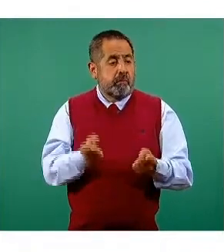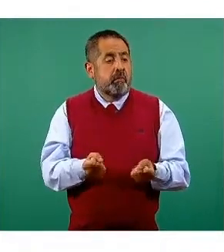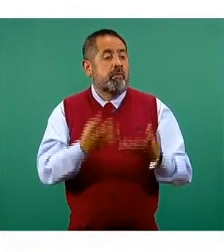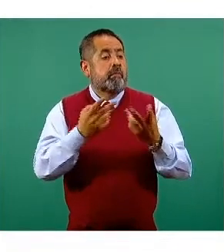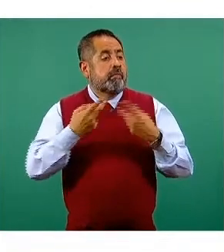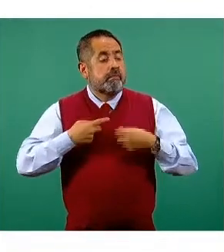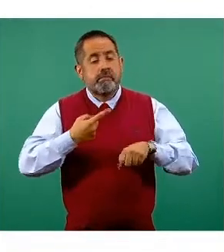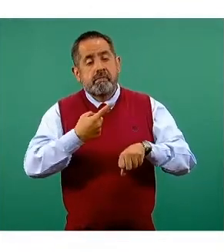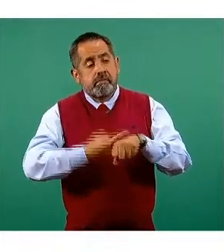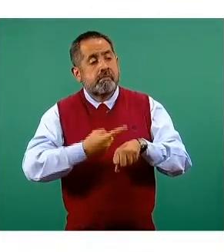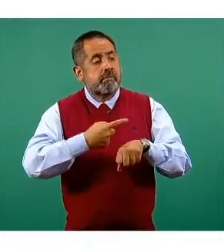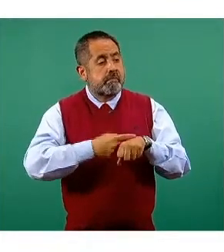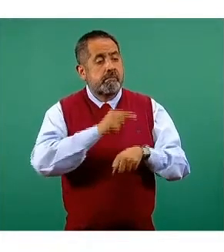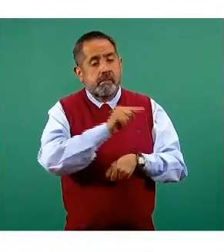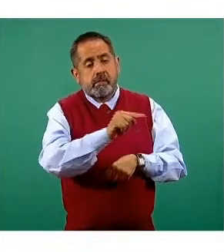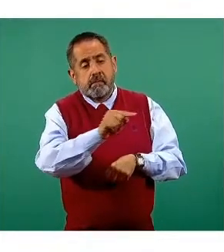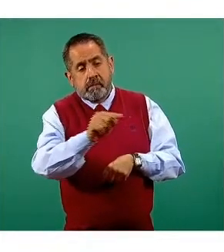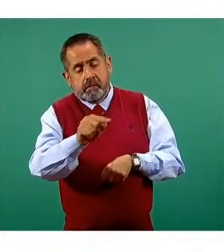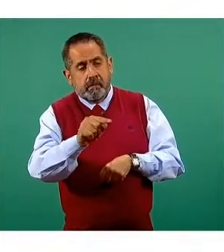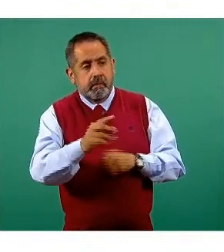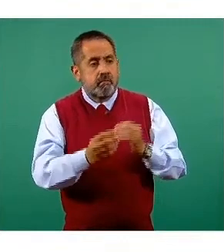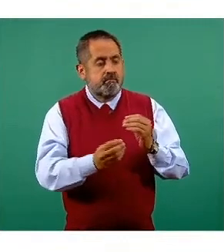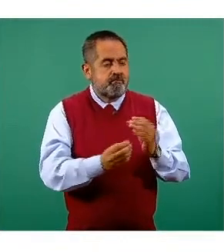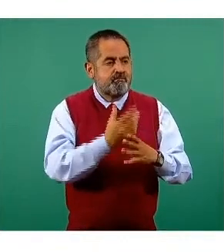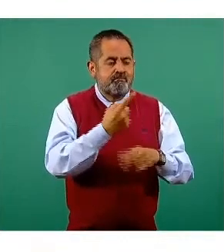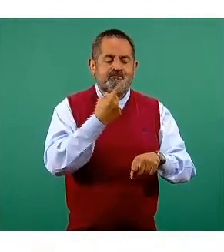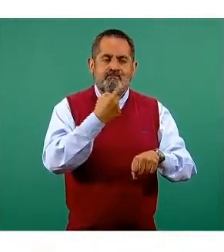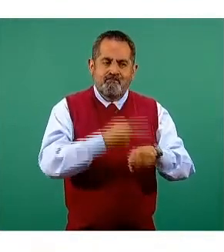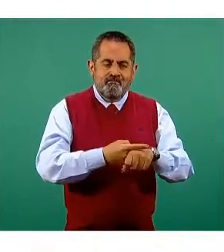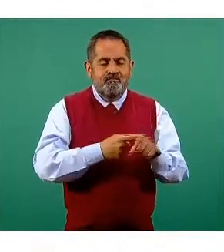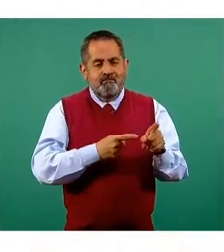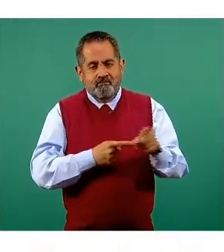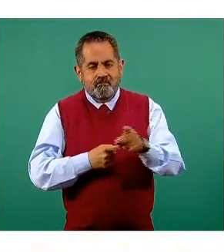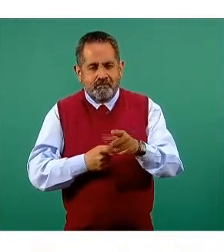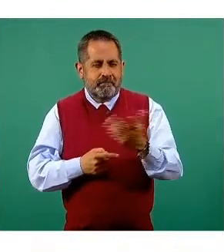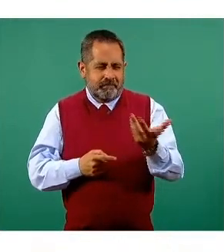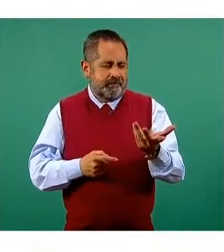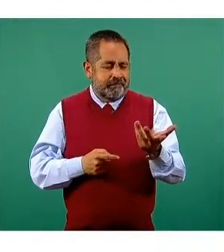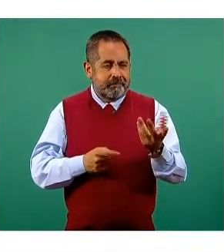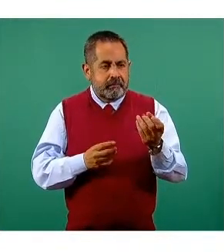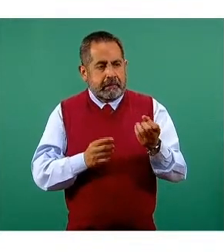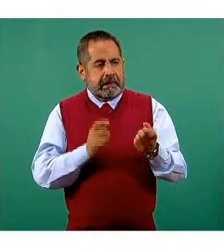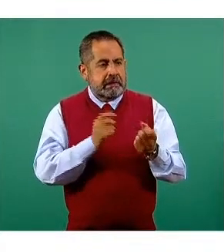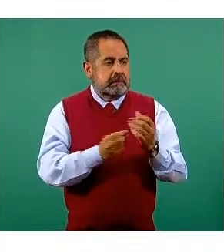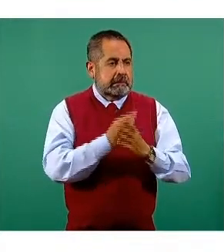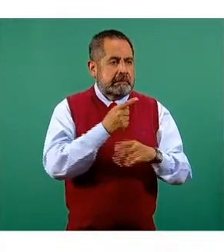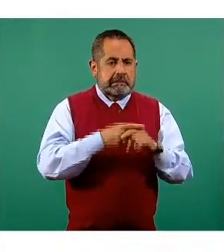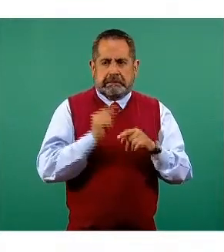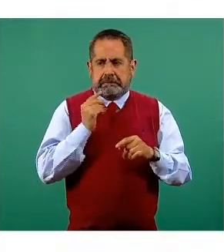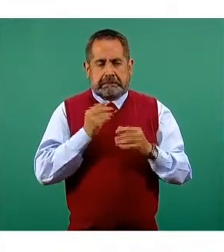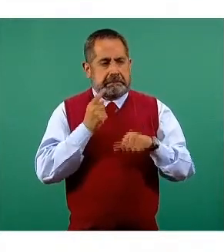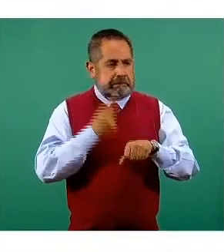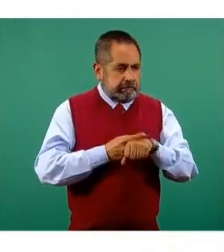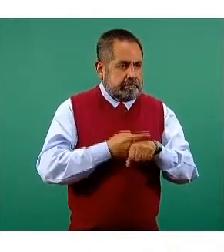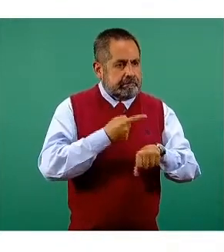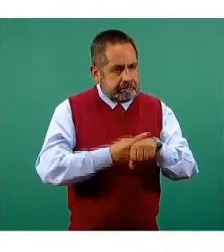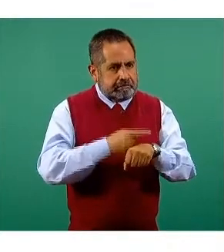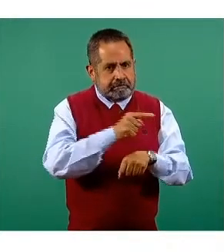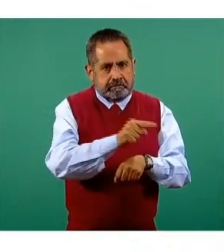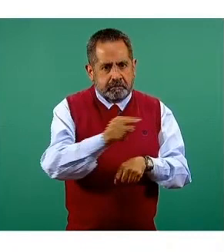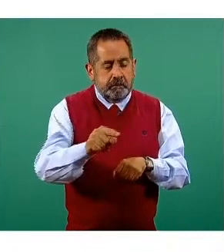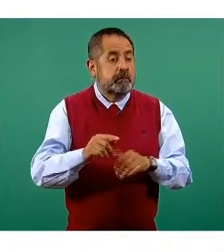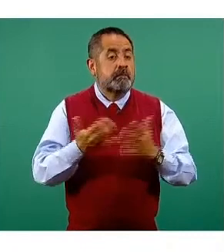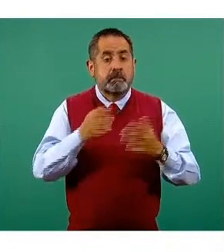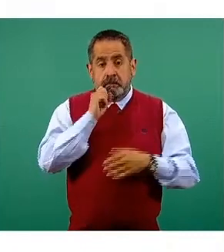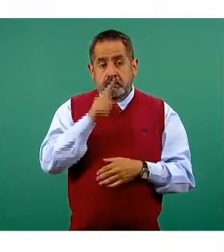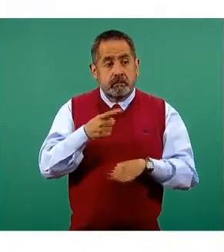incidentes, que son los casos nuevos. La incidencia significa casos nuevos. Y tenemos también los